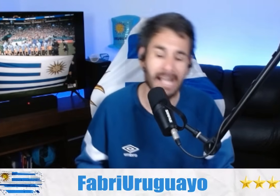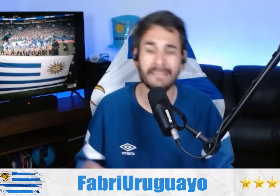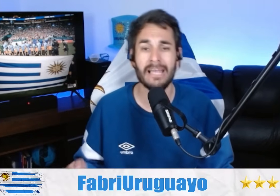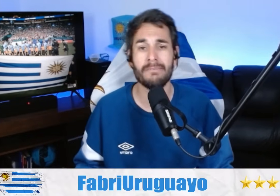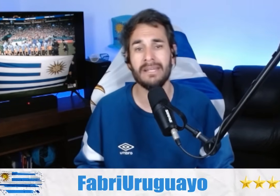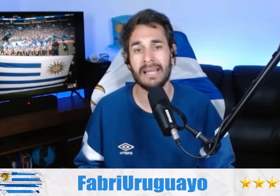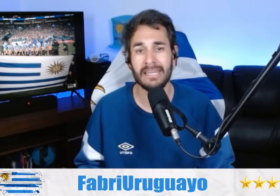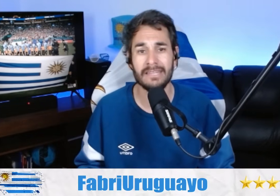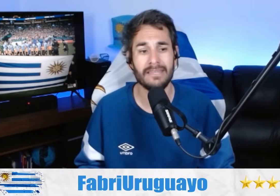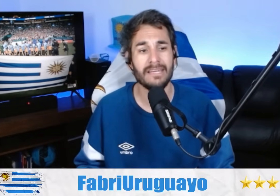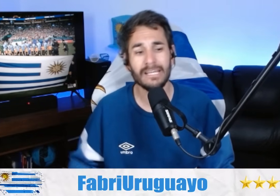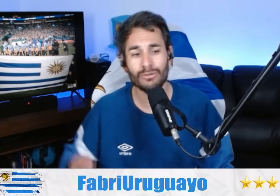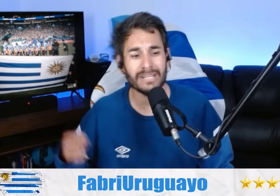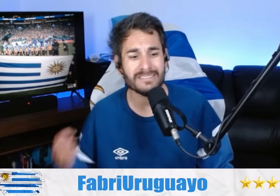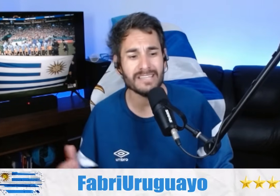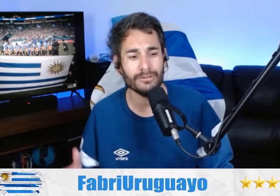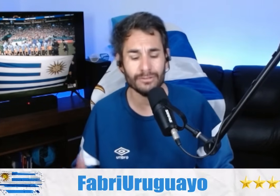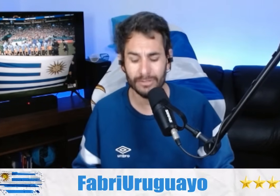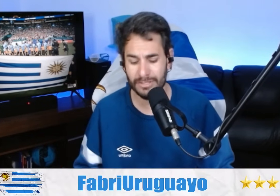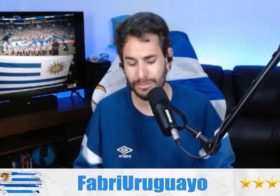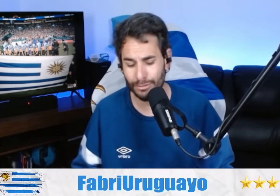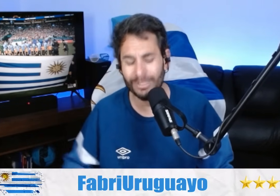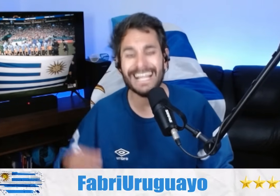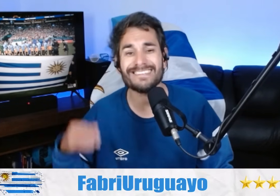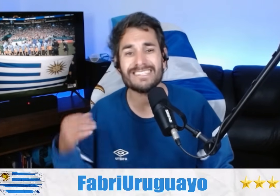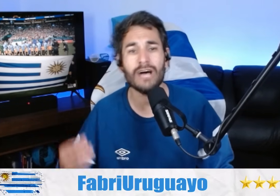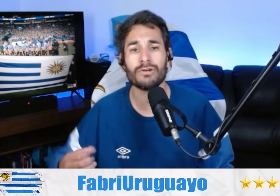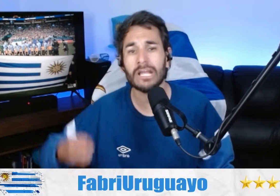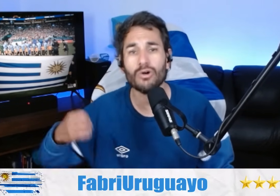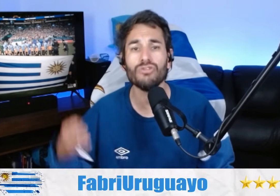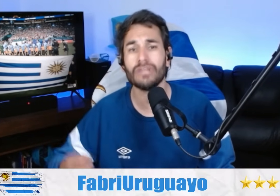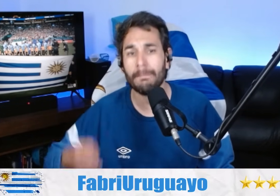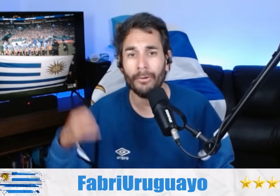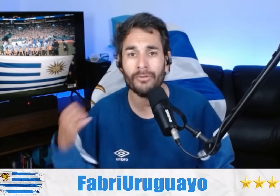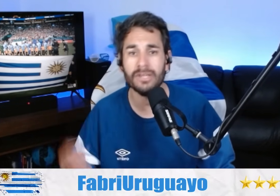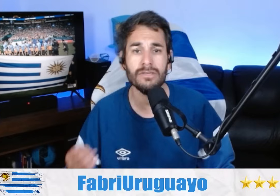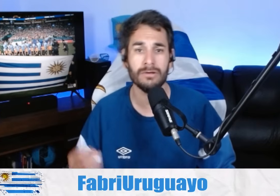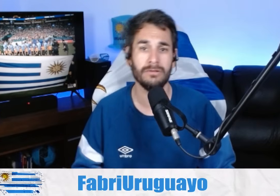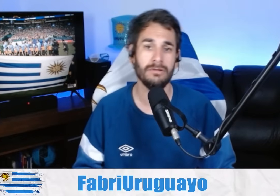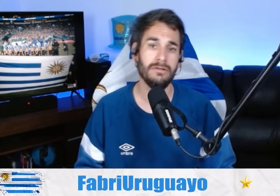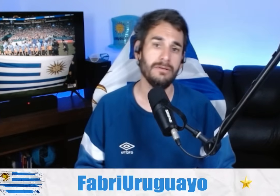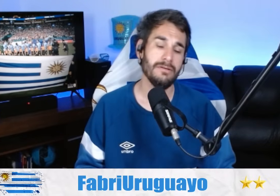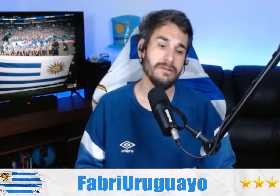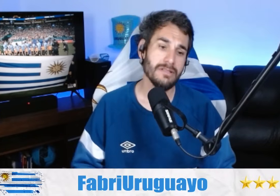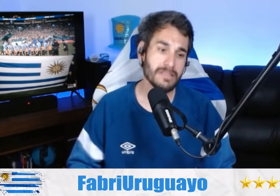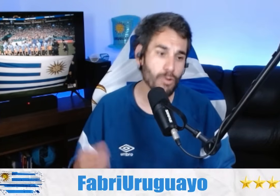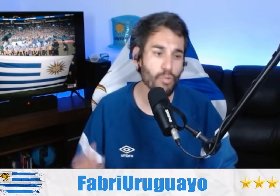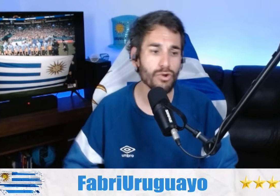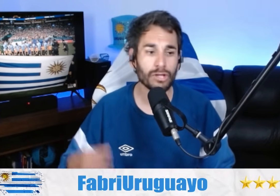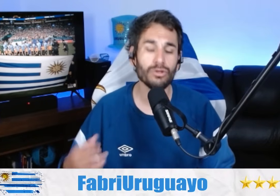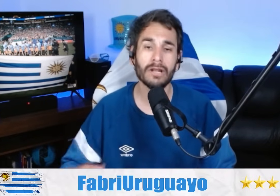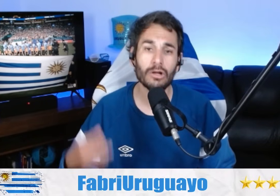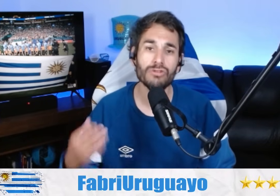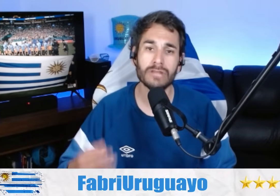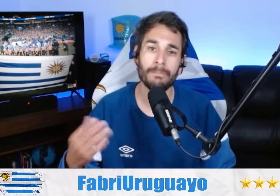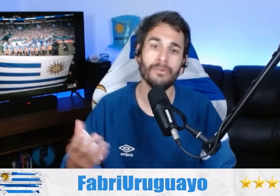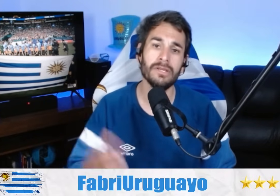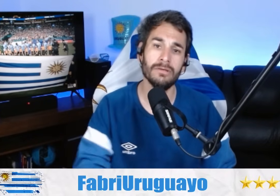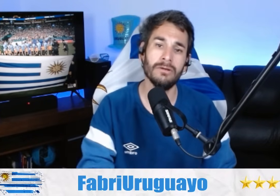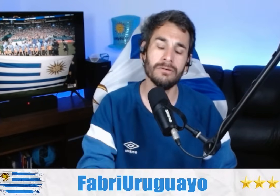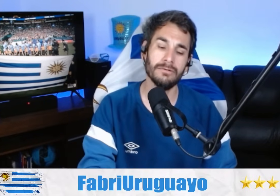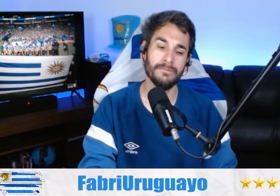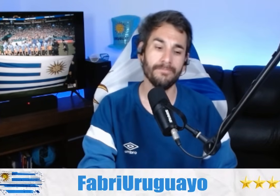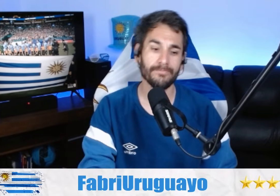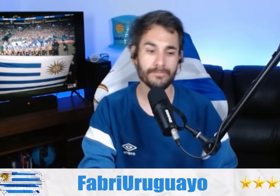se te cagan de hambre de la gente estoy cansado de todo eso estoy cansado recontra podrido juro que estoy recontra